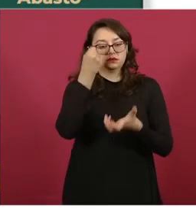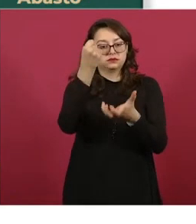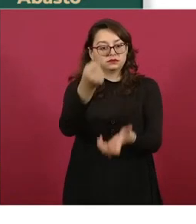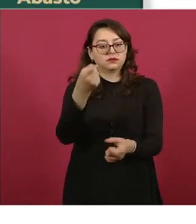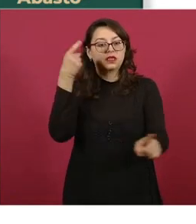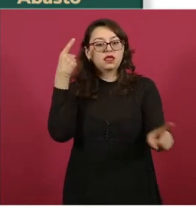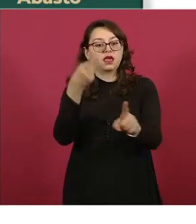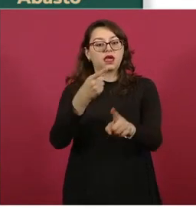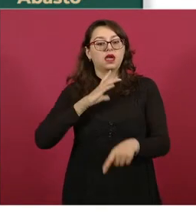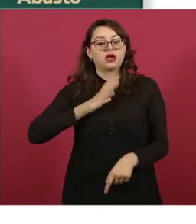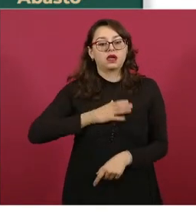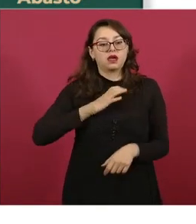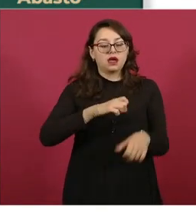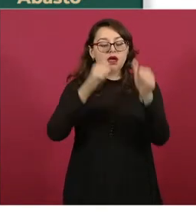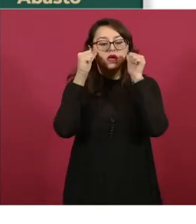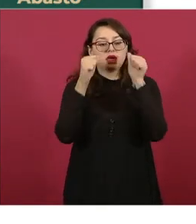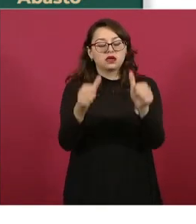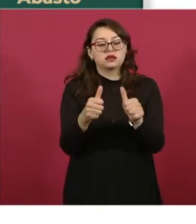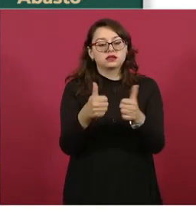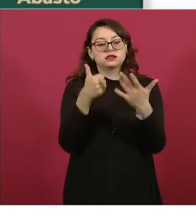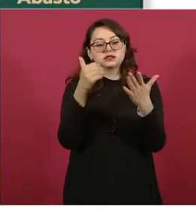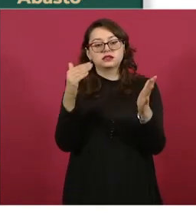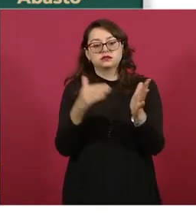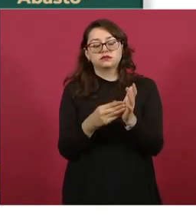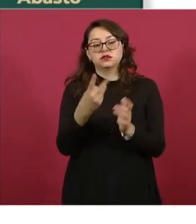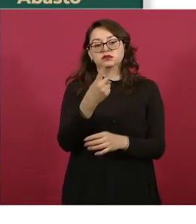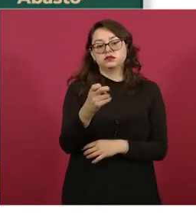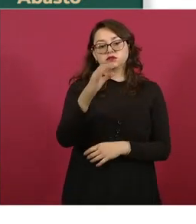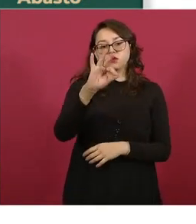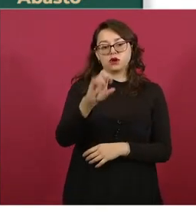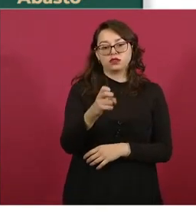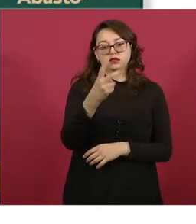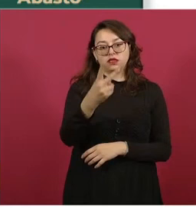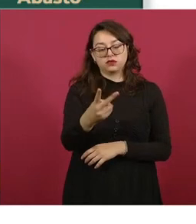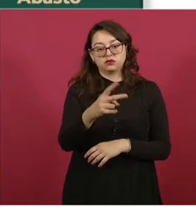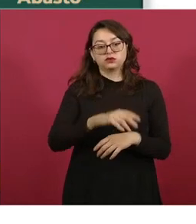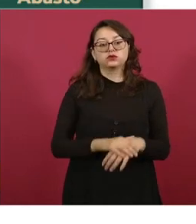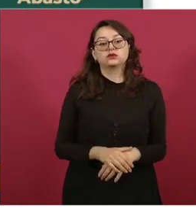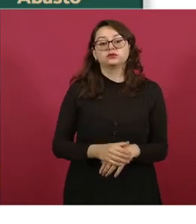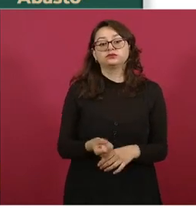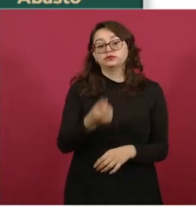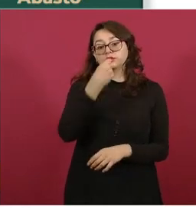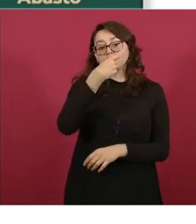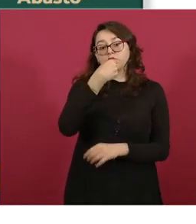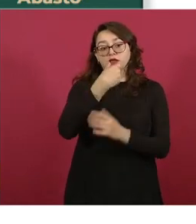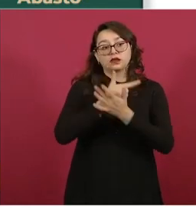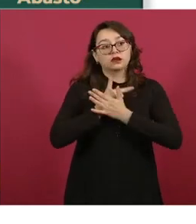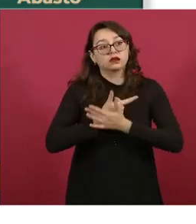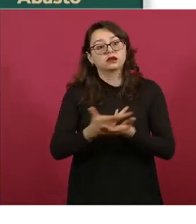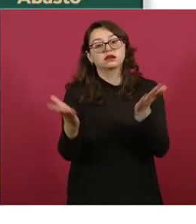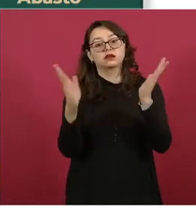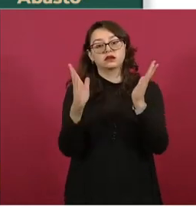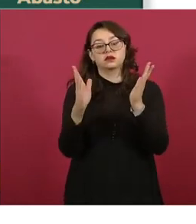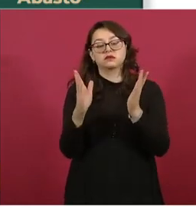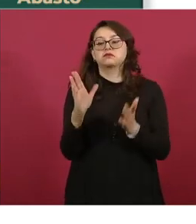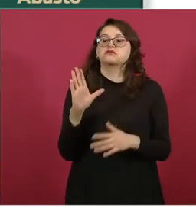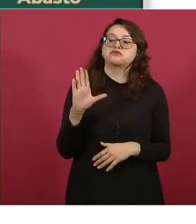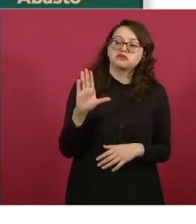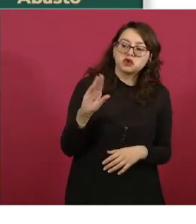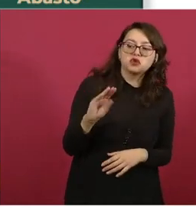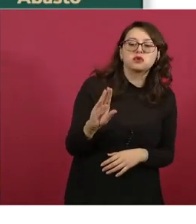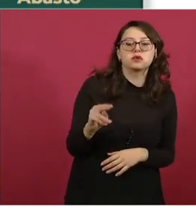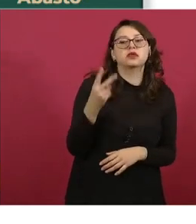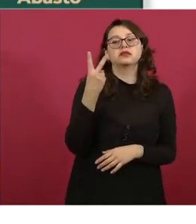brindado 6.242 sesiones de quimioterapia. Y el surtimiento de piezas en el caso de Guerrero se está midiendo todavía en lo que